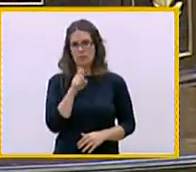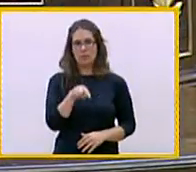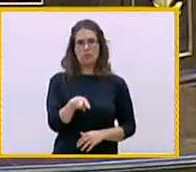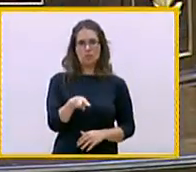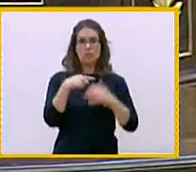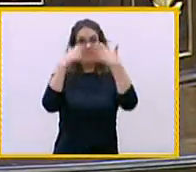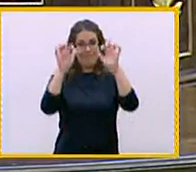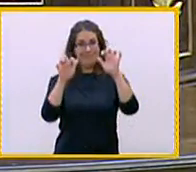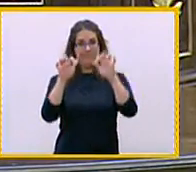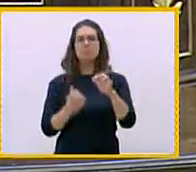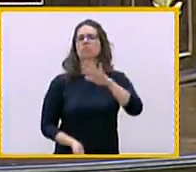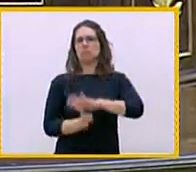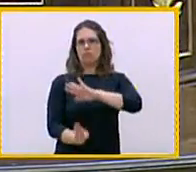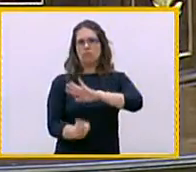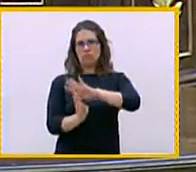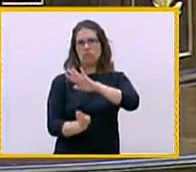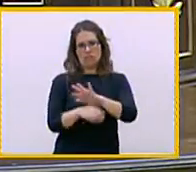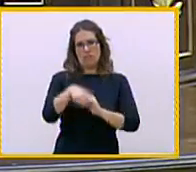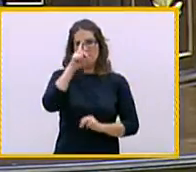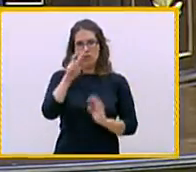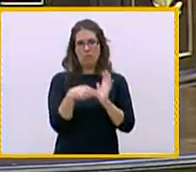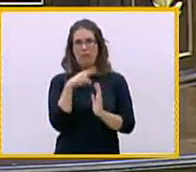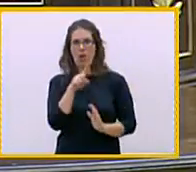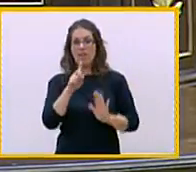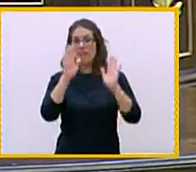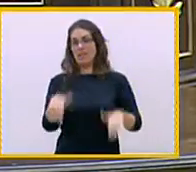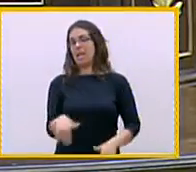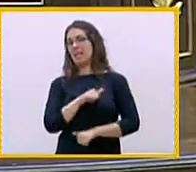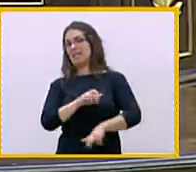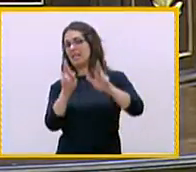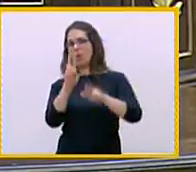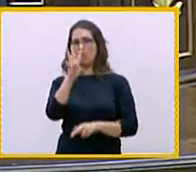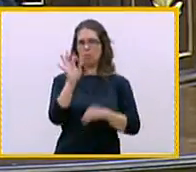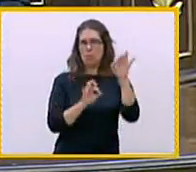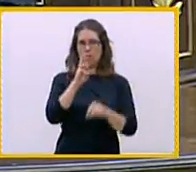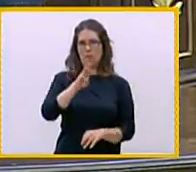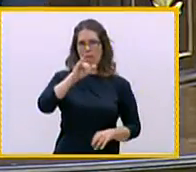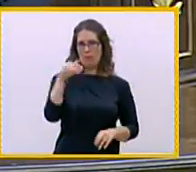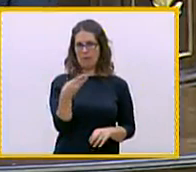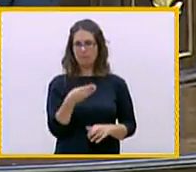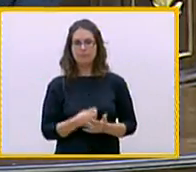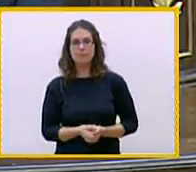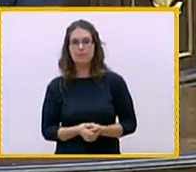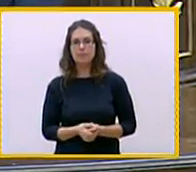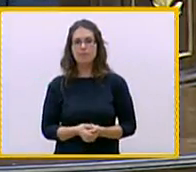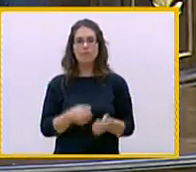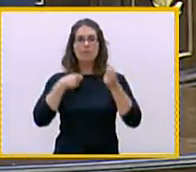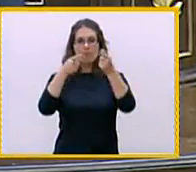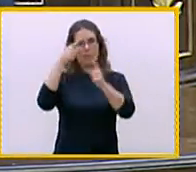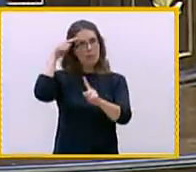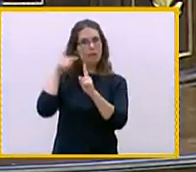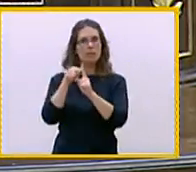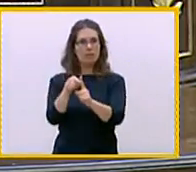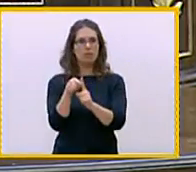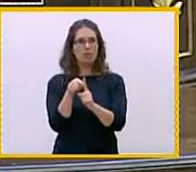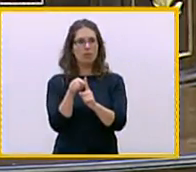continuará a lo largo del año, situándose en torno al 4% del PIB. Para favorecer la dimensión